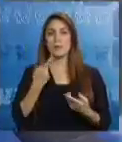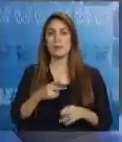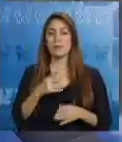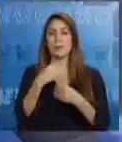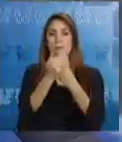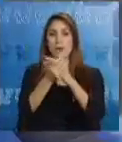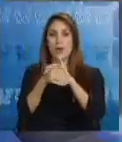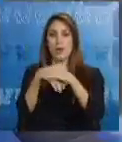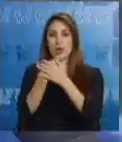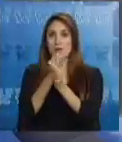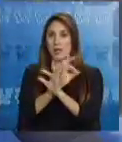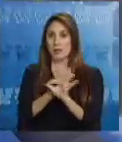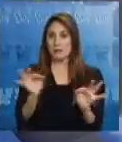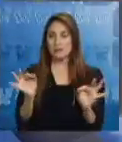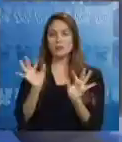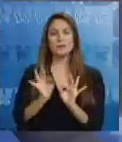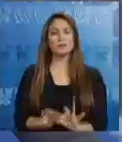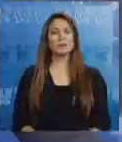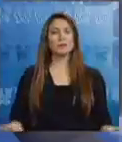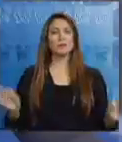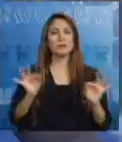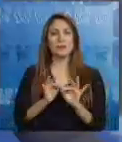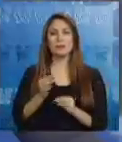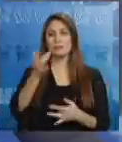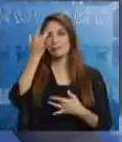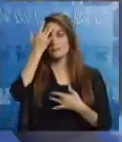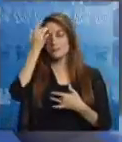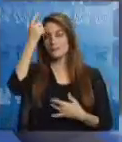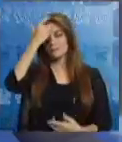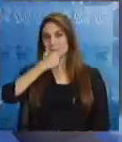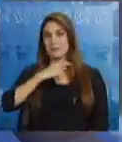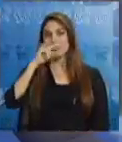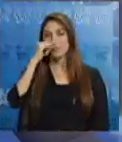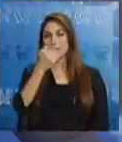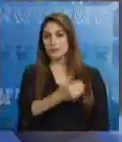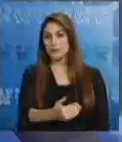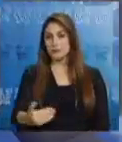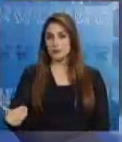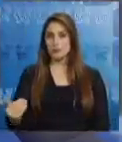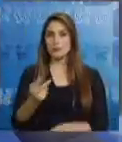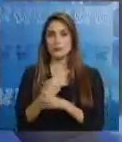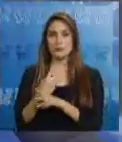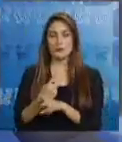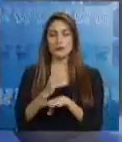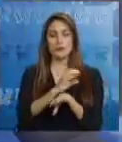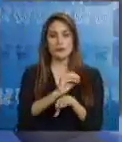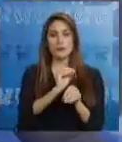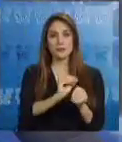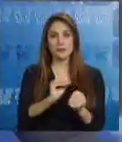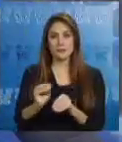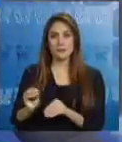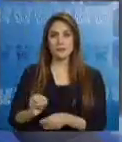las manos resulta esencial para prevenir enfermedades en los menores, sobre todo en los sectores rurales.